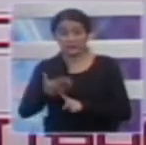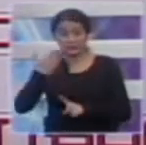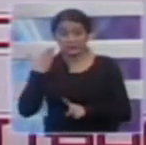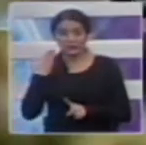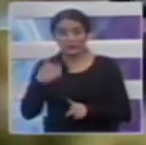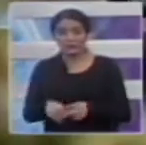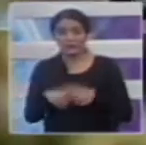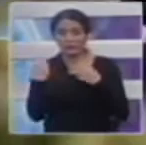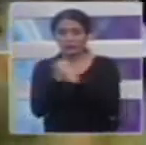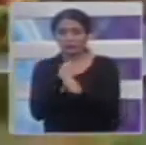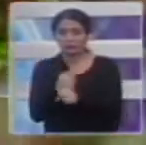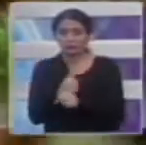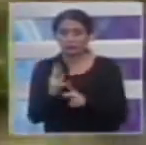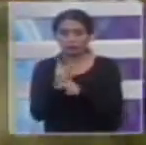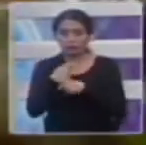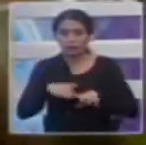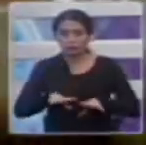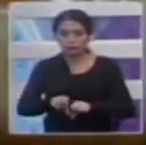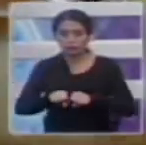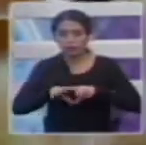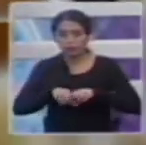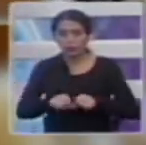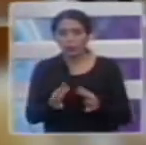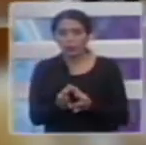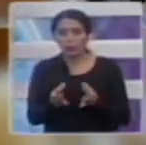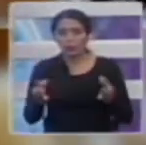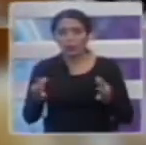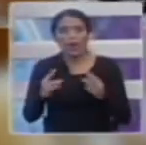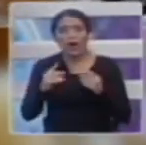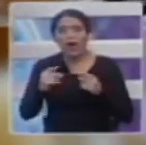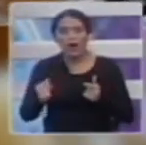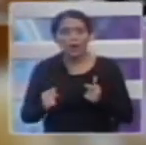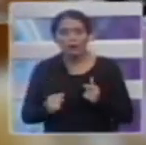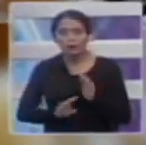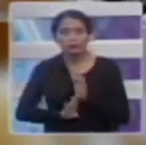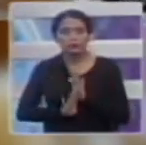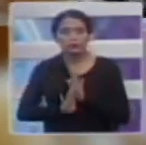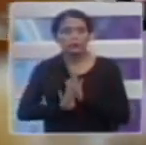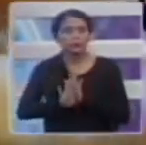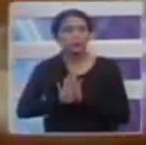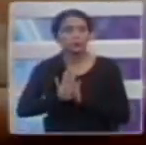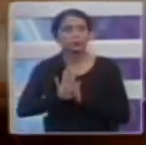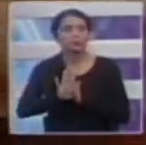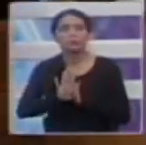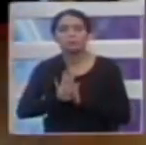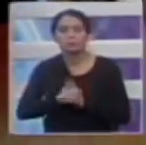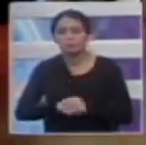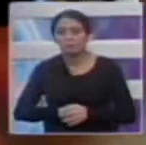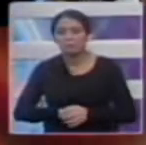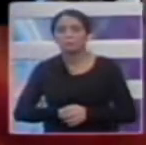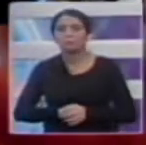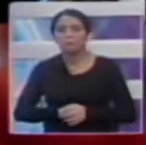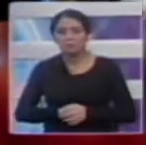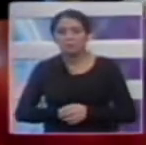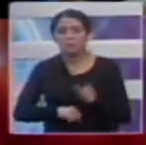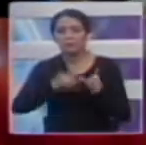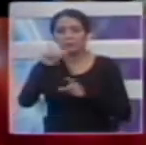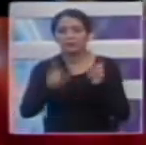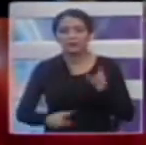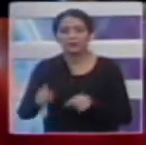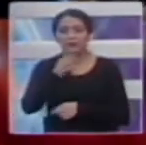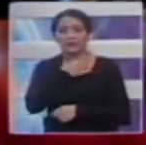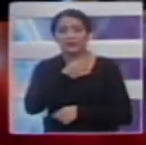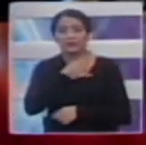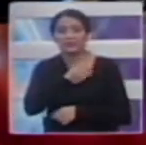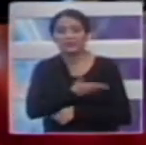cómo creció el emprendimiento fue impresionante. Estamos muy sorprendidas porque realmente todas las personas han tenido como